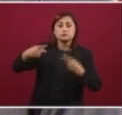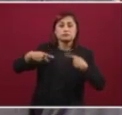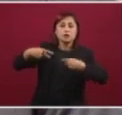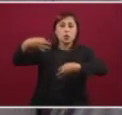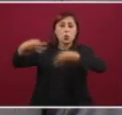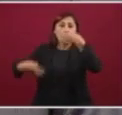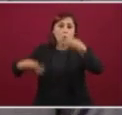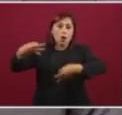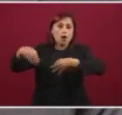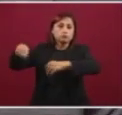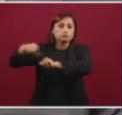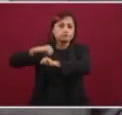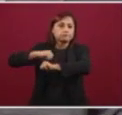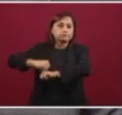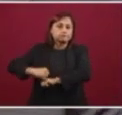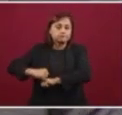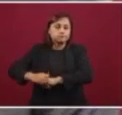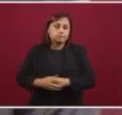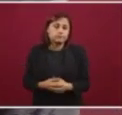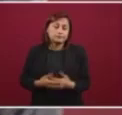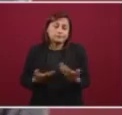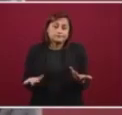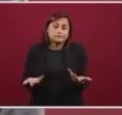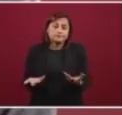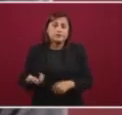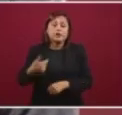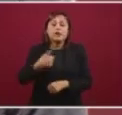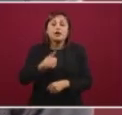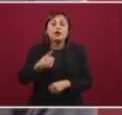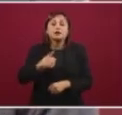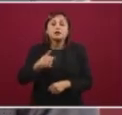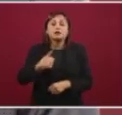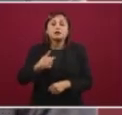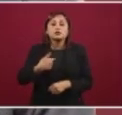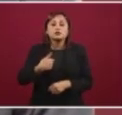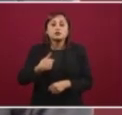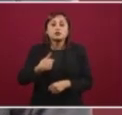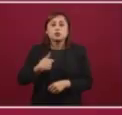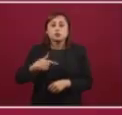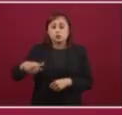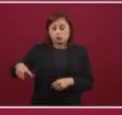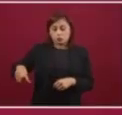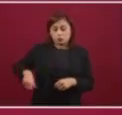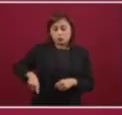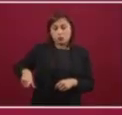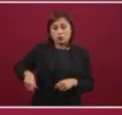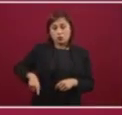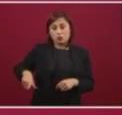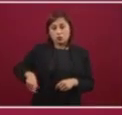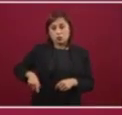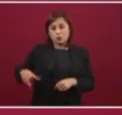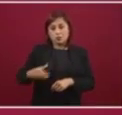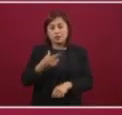Yo como gobernante lo que planteo es que no haya simulación,